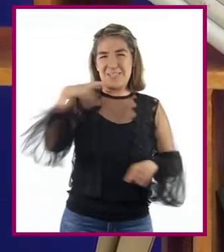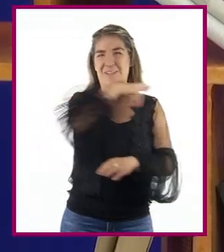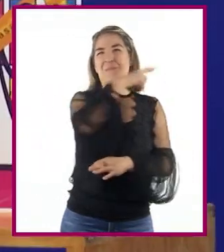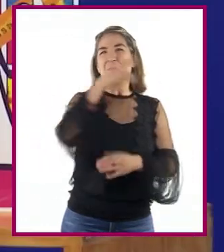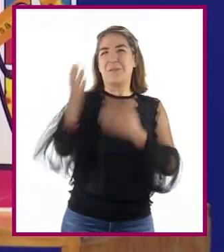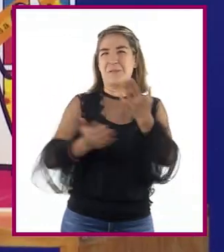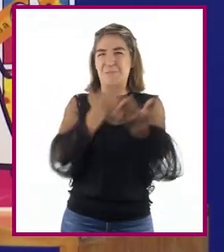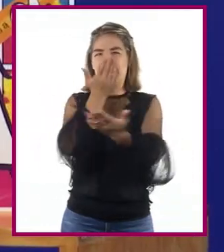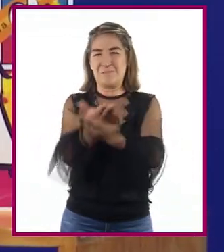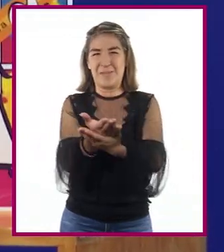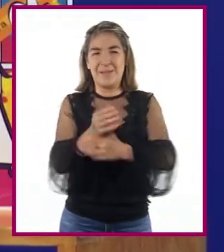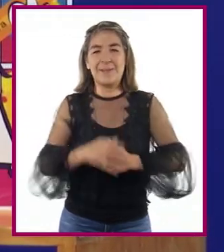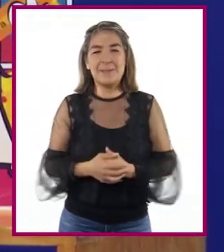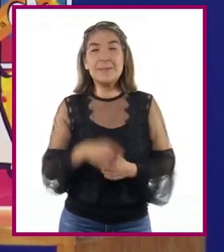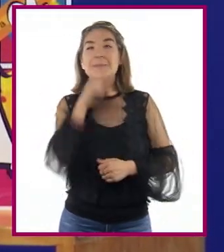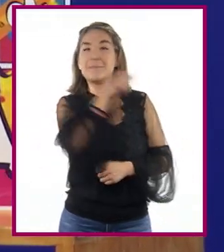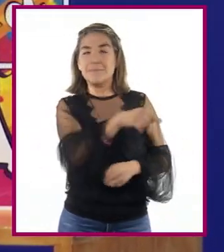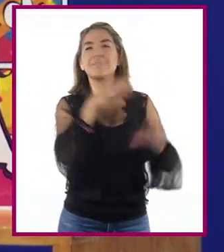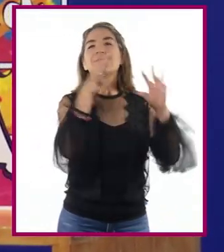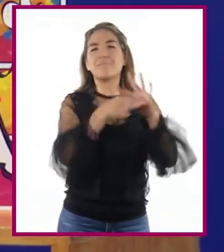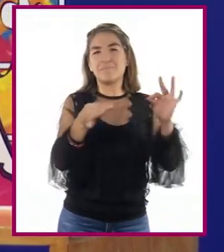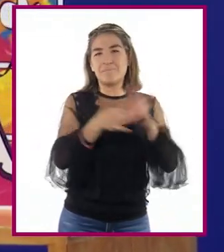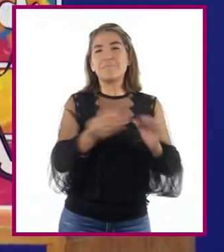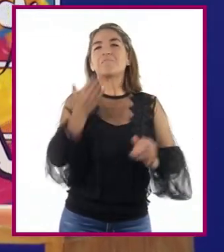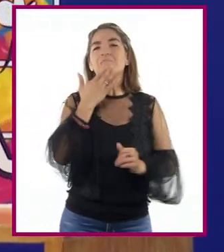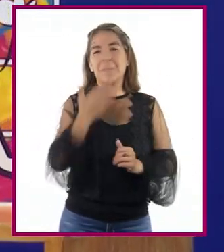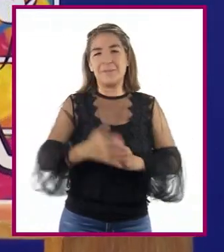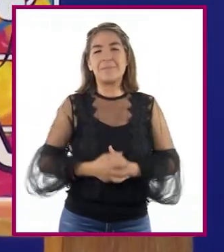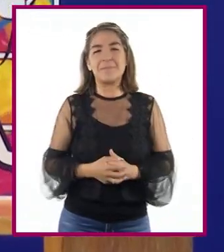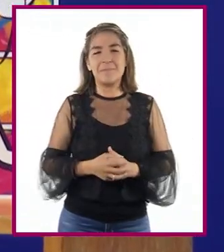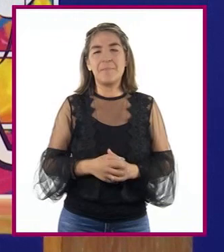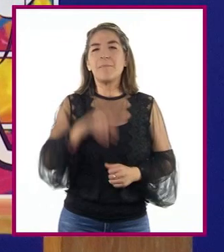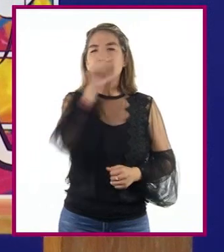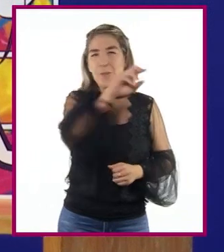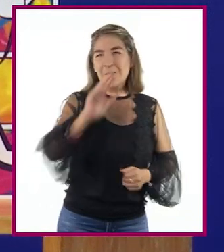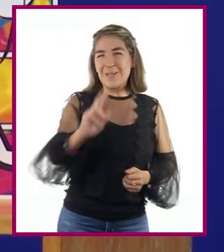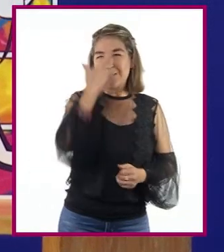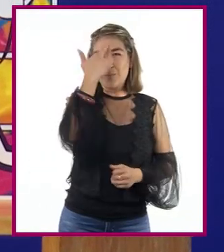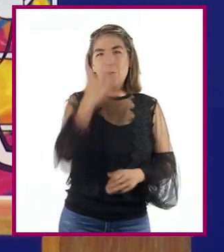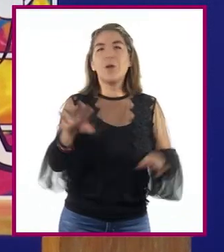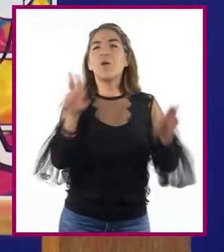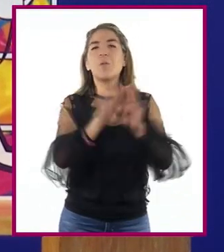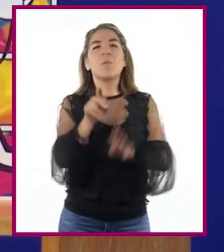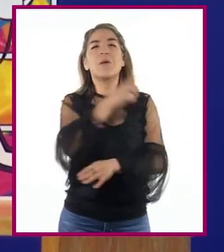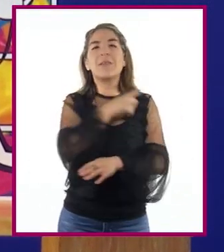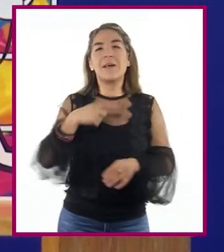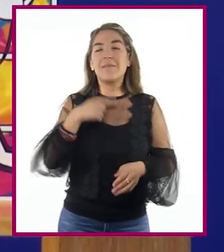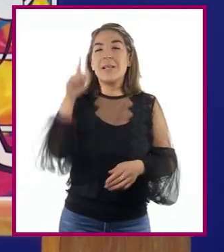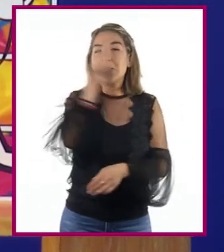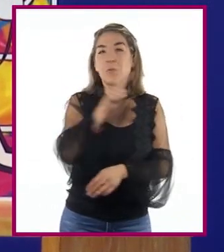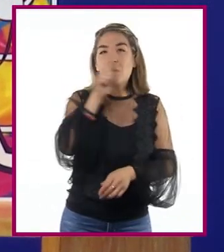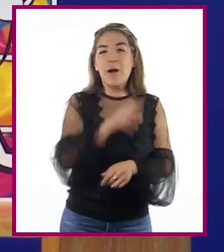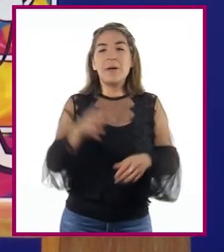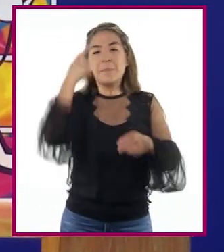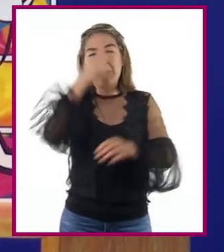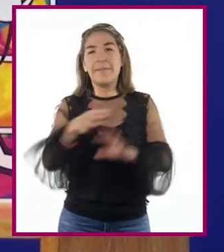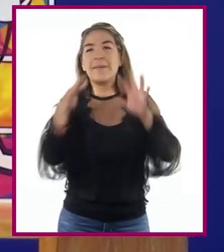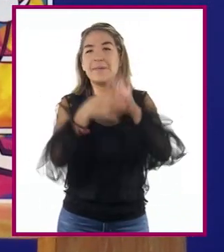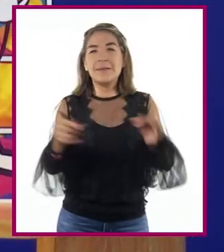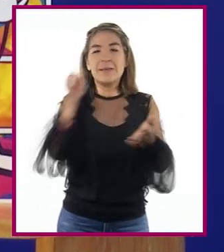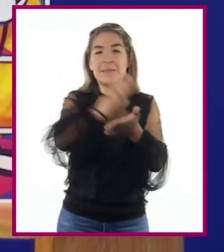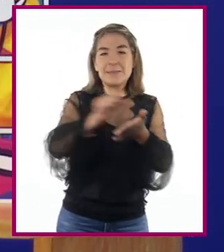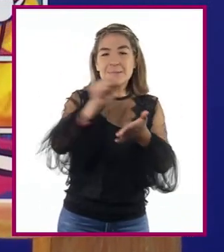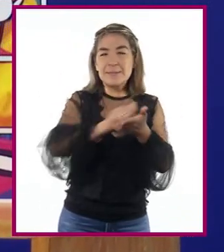beca? Tu observación es muy buena. ¿Recuerdas cómo debe ser el lenguaje que empleamos para escribir